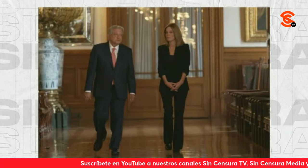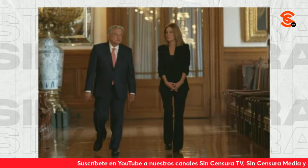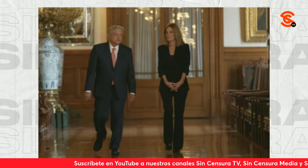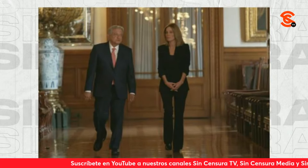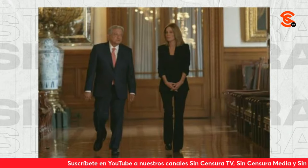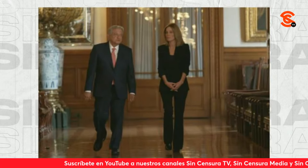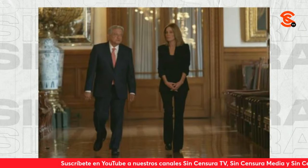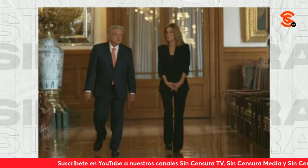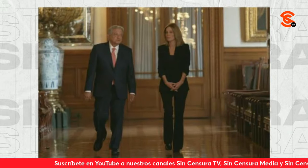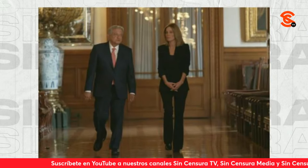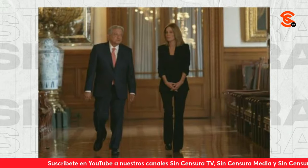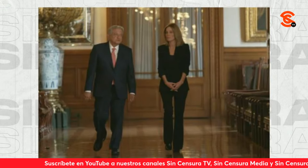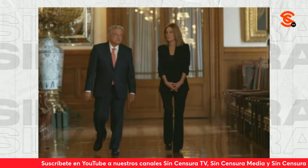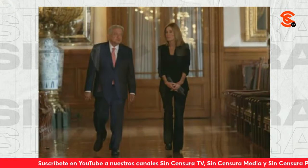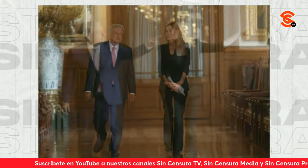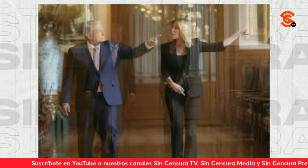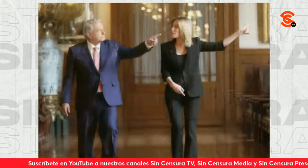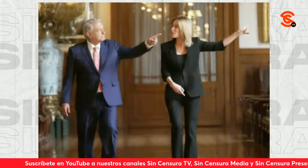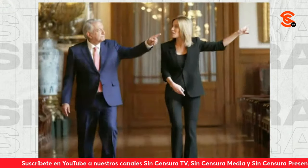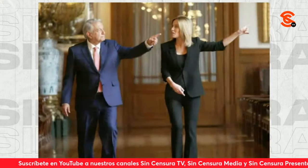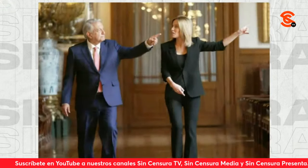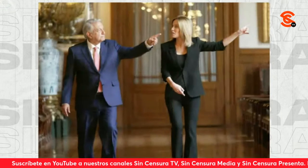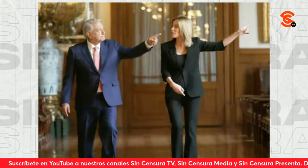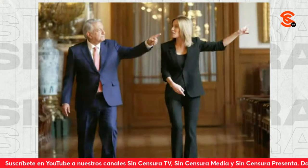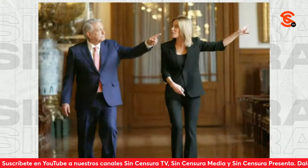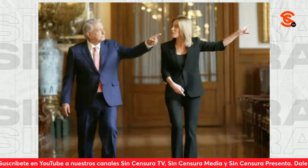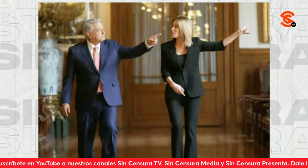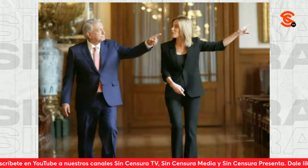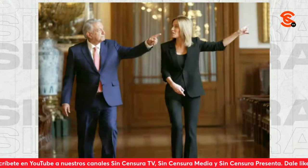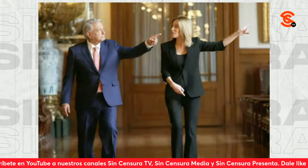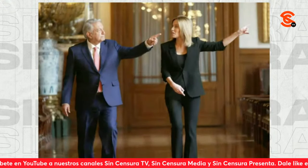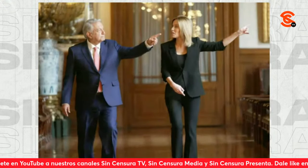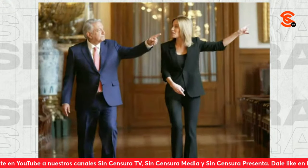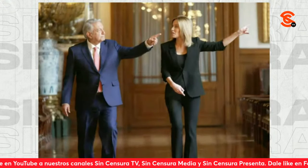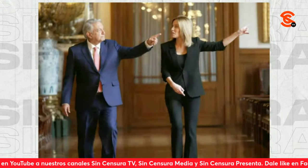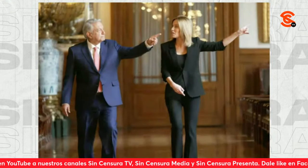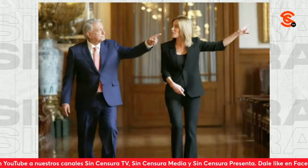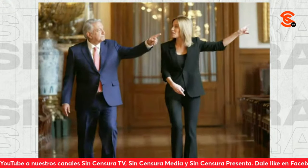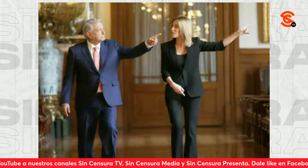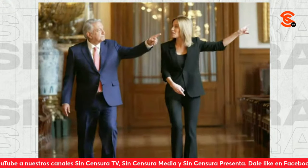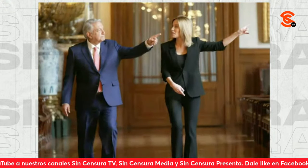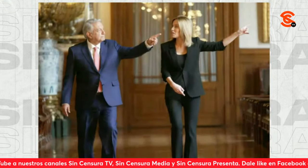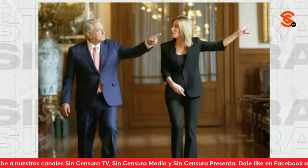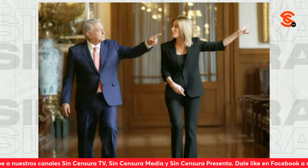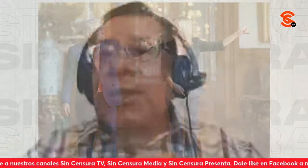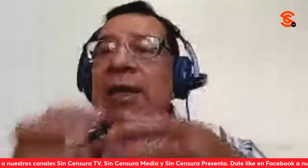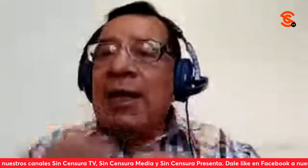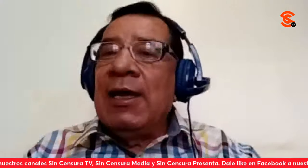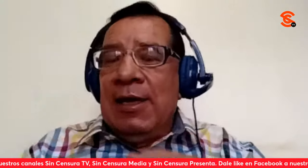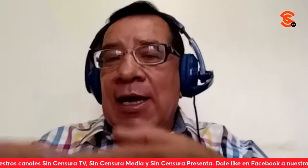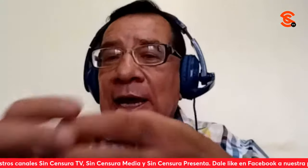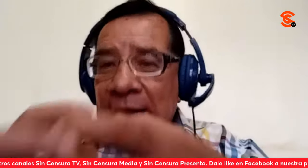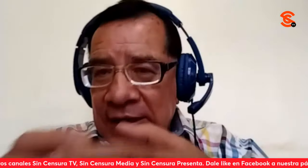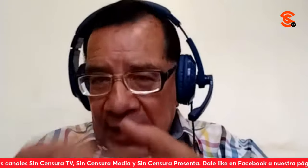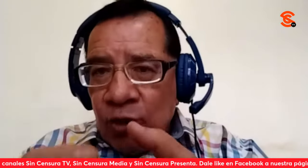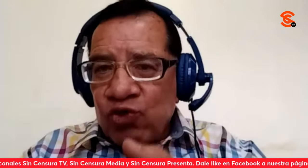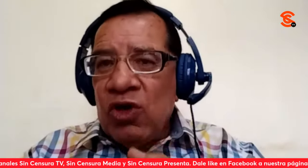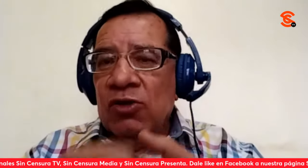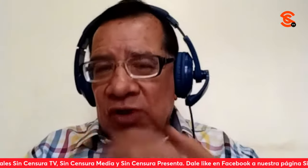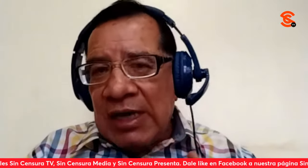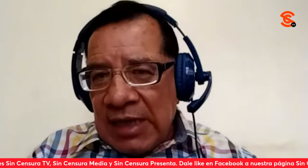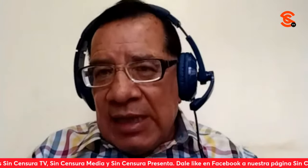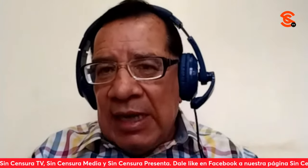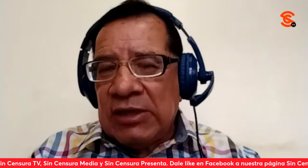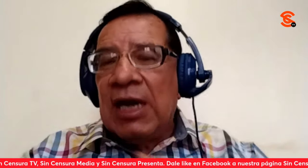pero les pasa por túneles les pasa por túneles por toda la frontera entonces Ah qué hay que en Estados